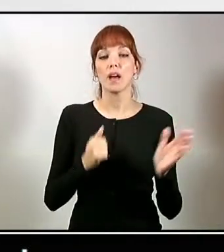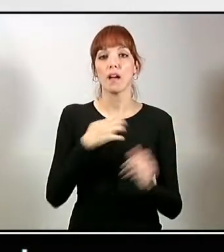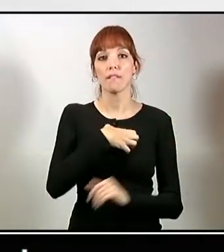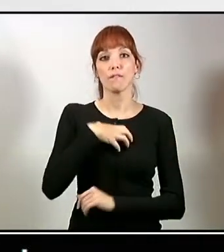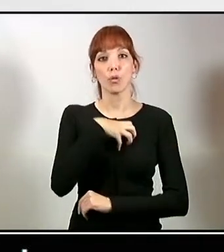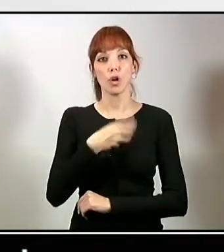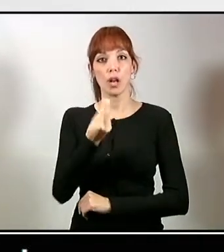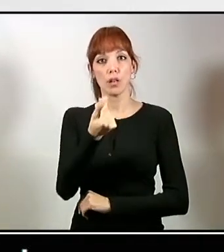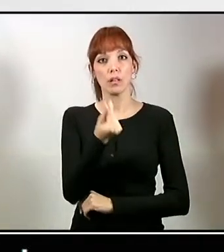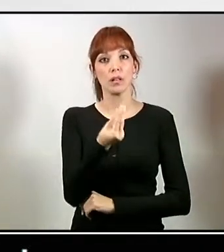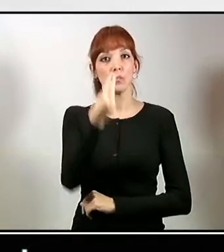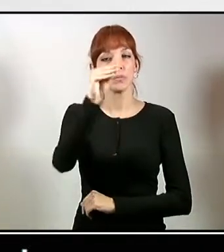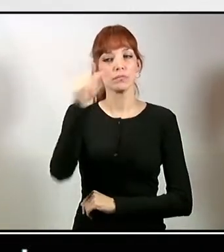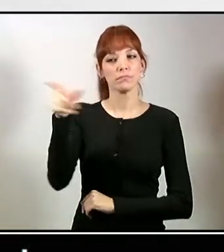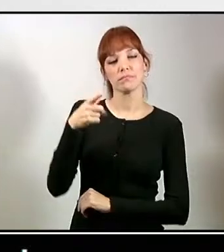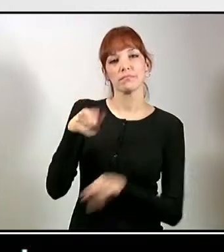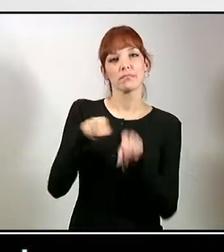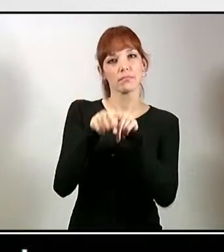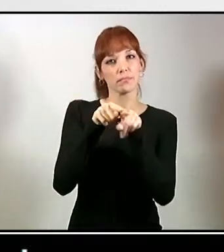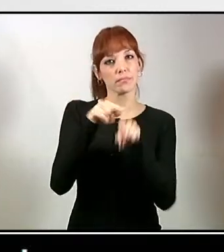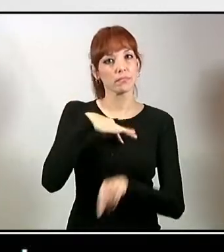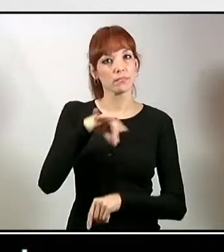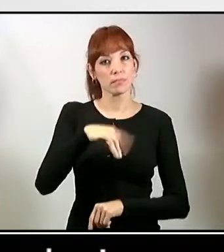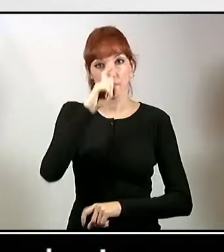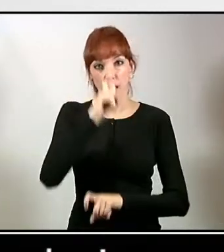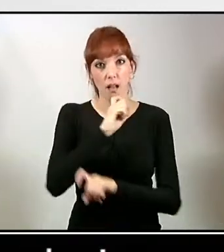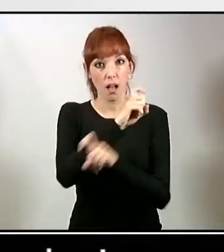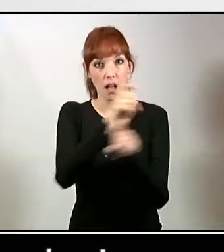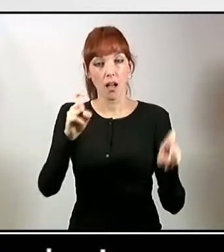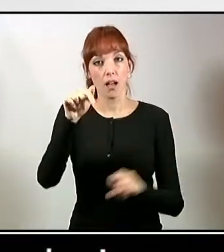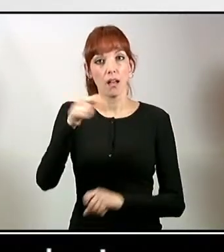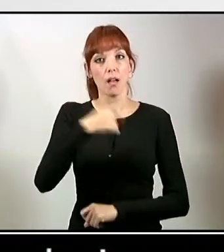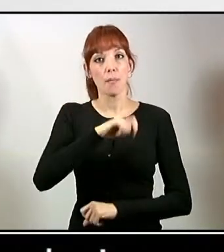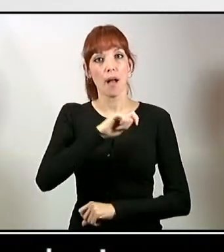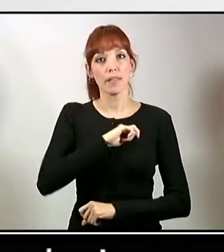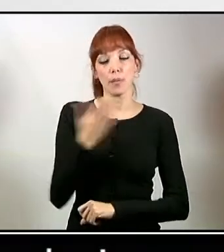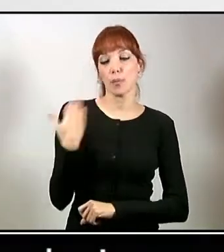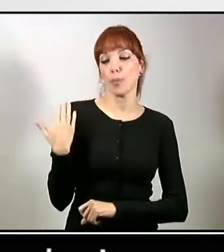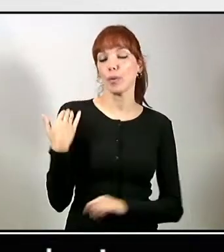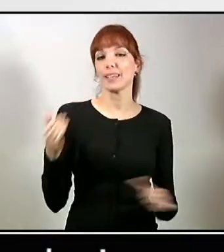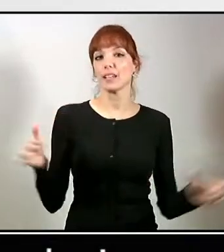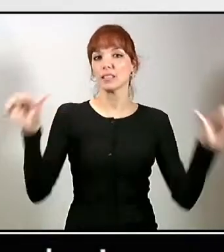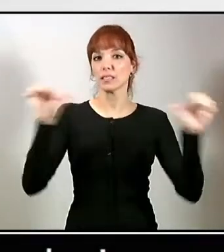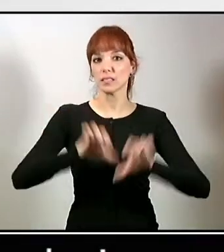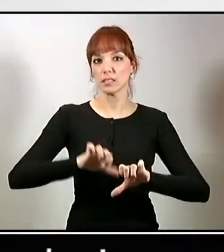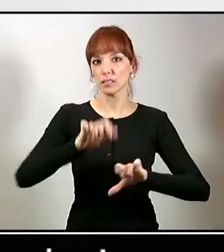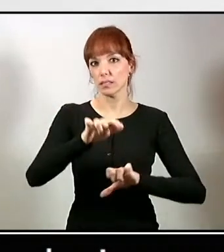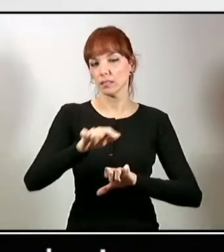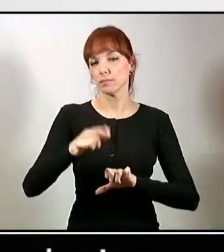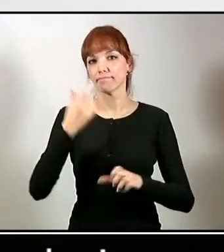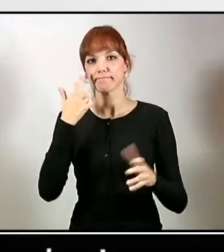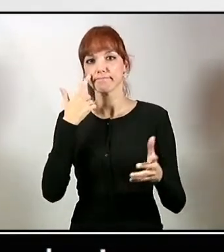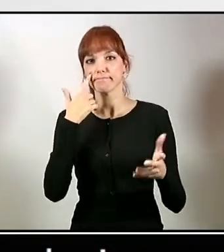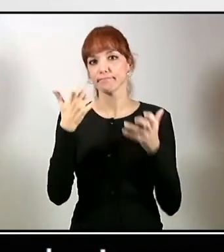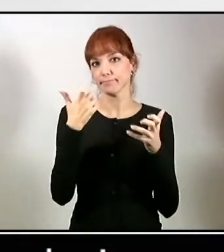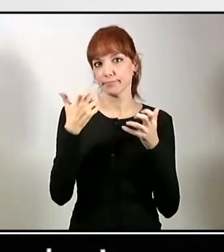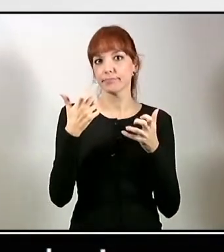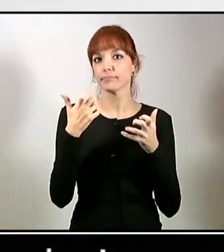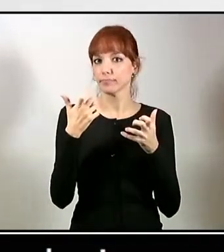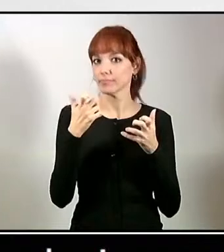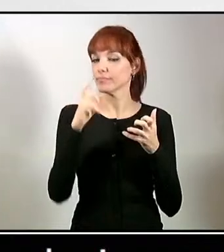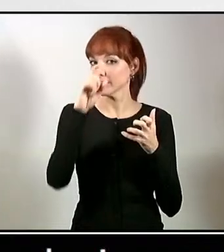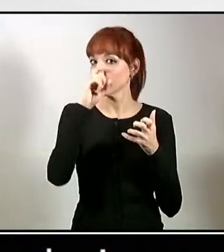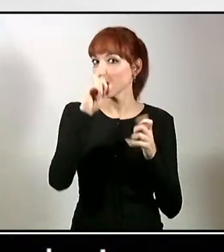públicos, pero hay que recordar que en este país hubo una crisis en la que principalmente los